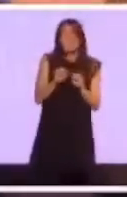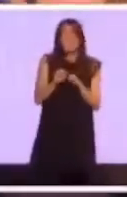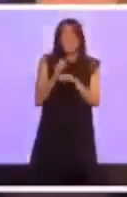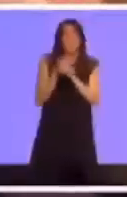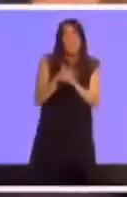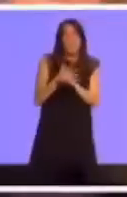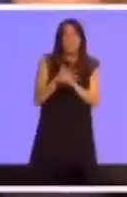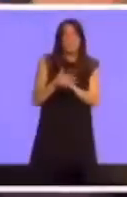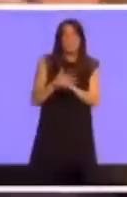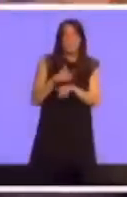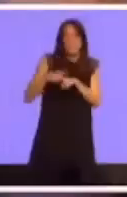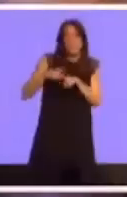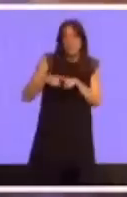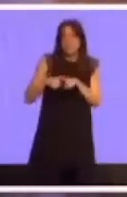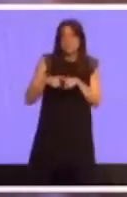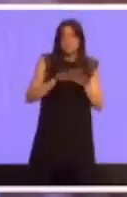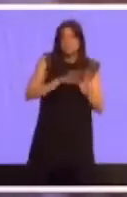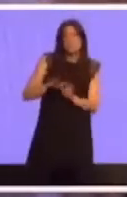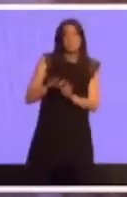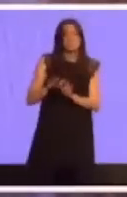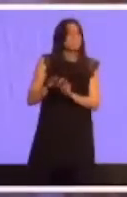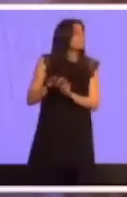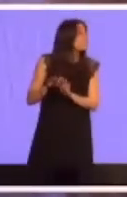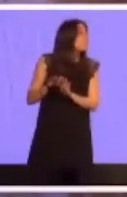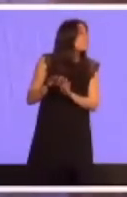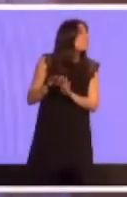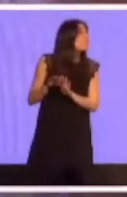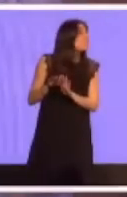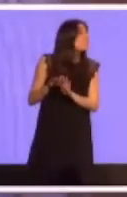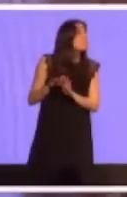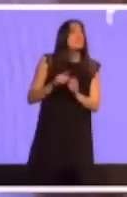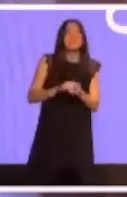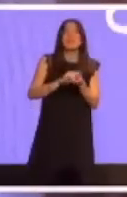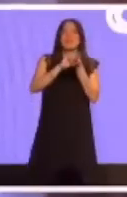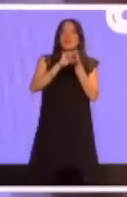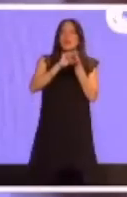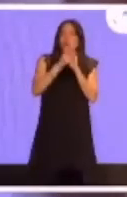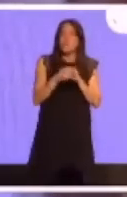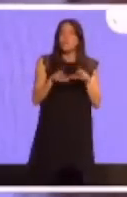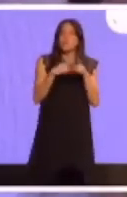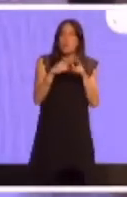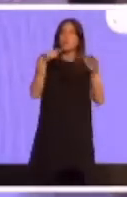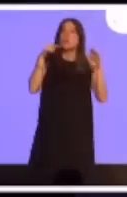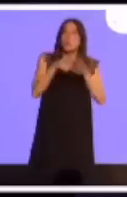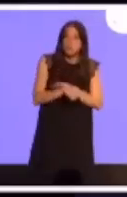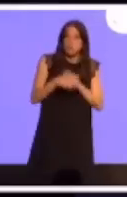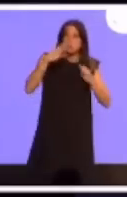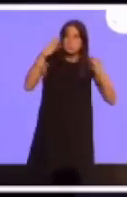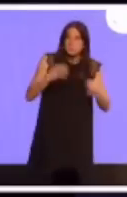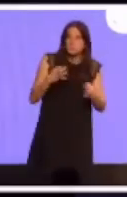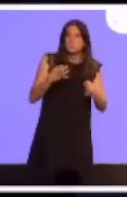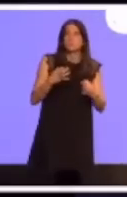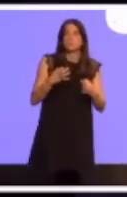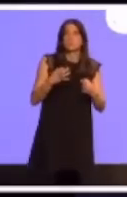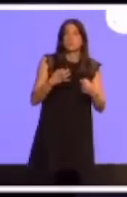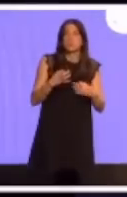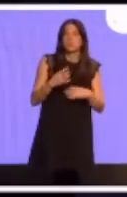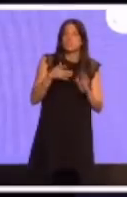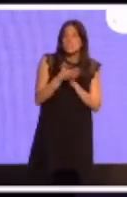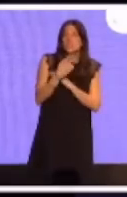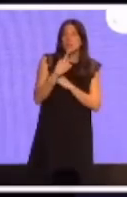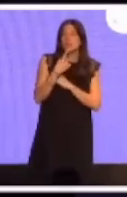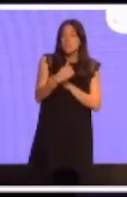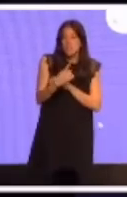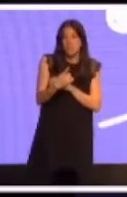normalizadas e invisibilizadas de dar el cambio social profundo que supone decirles